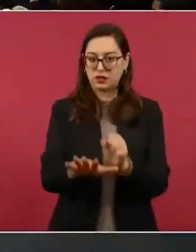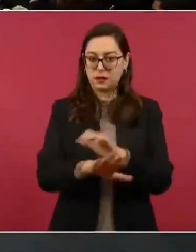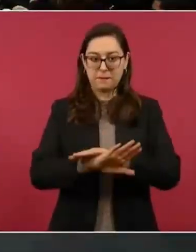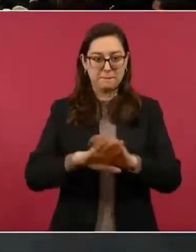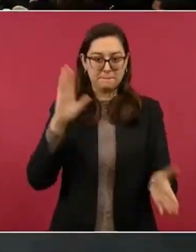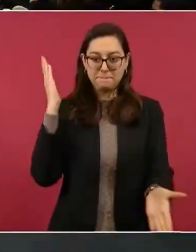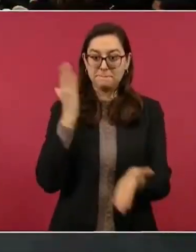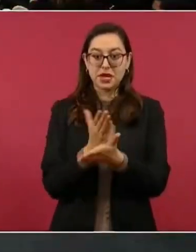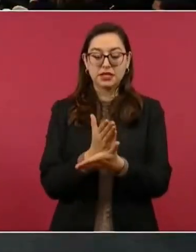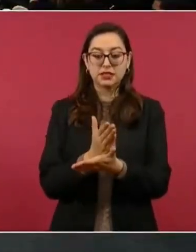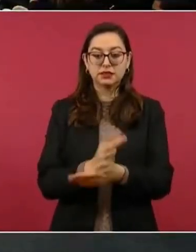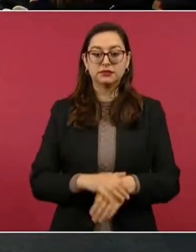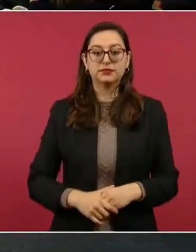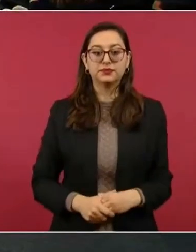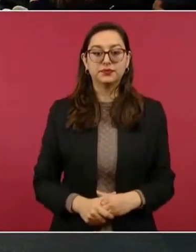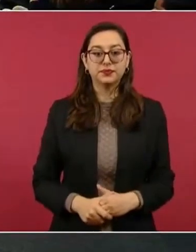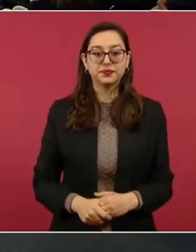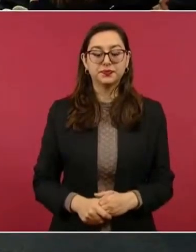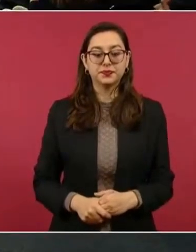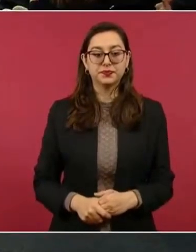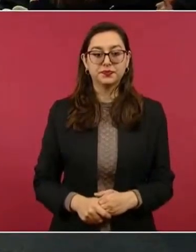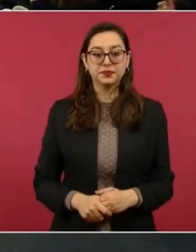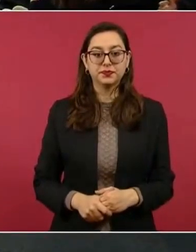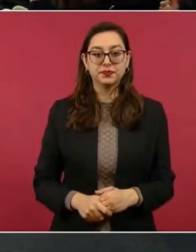basta. Bueno,